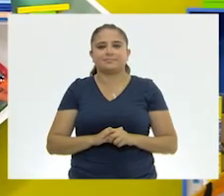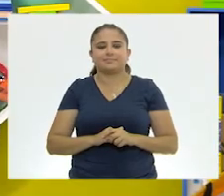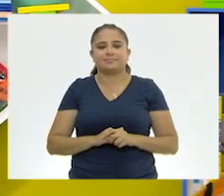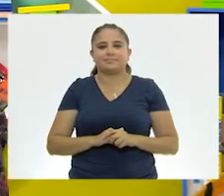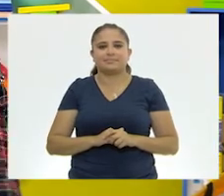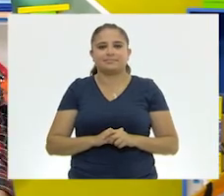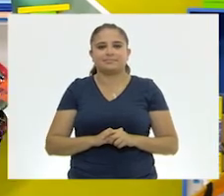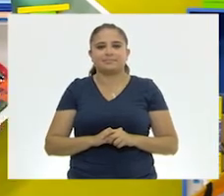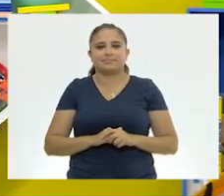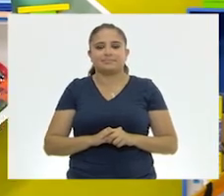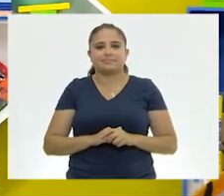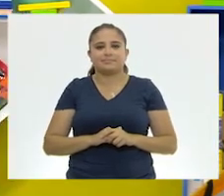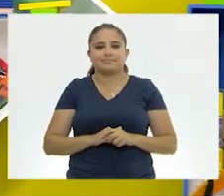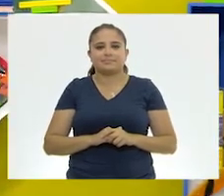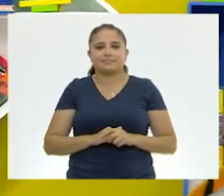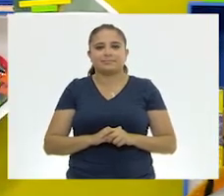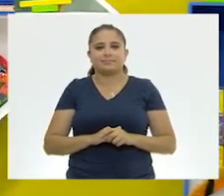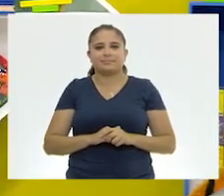La cruz.